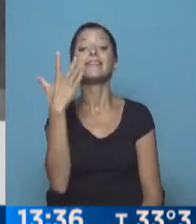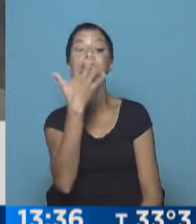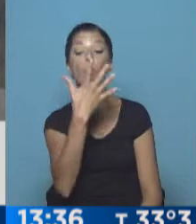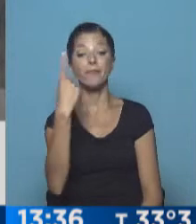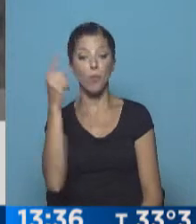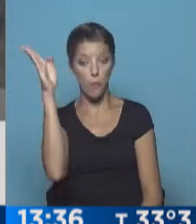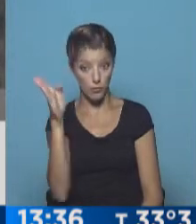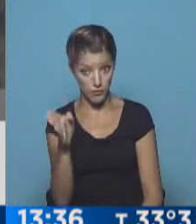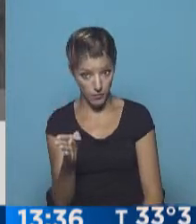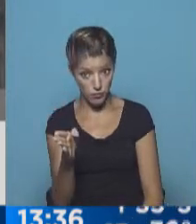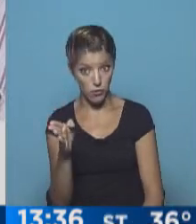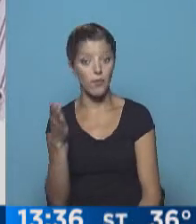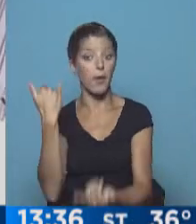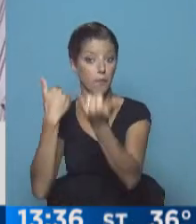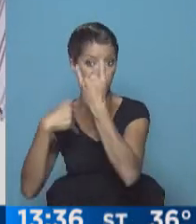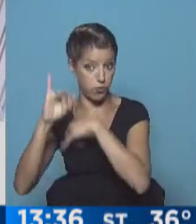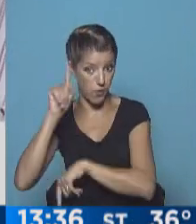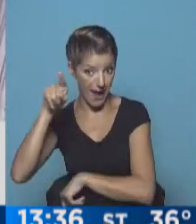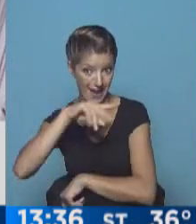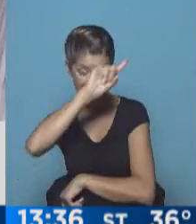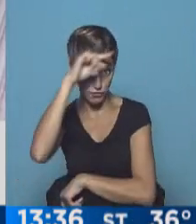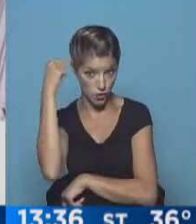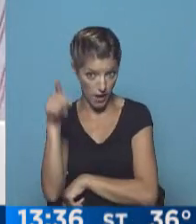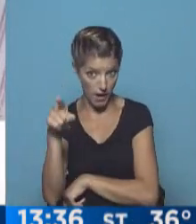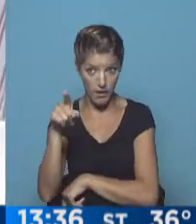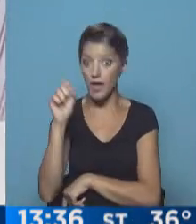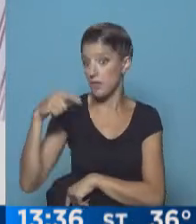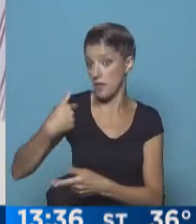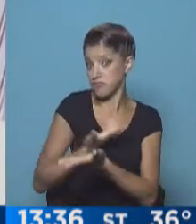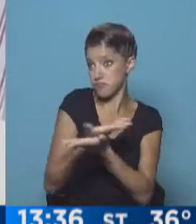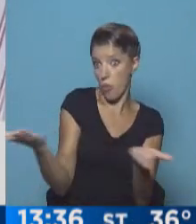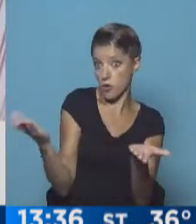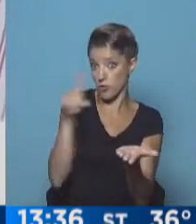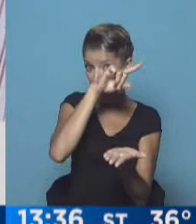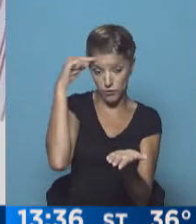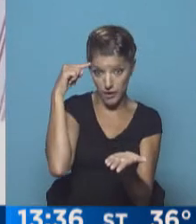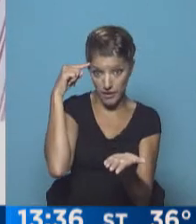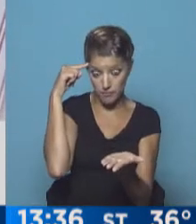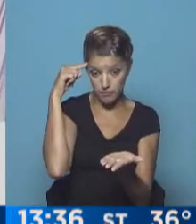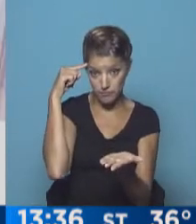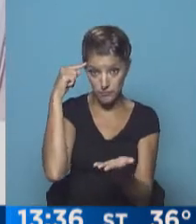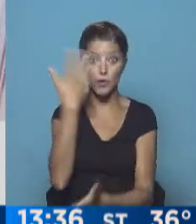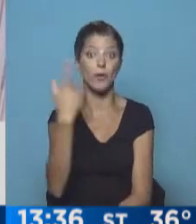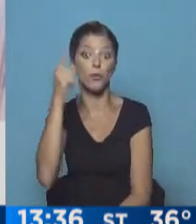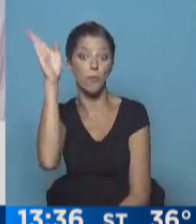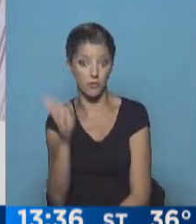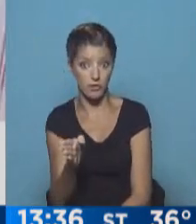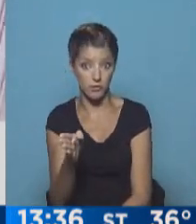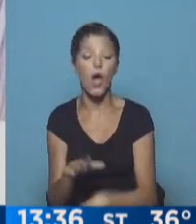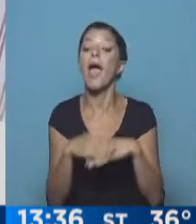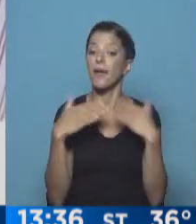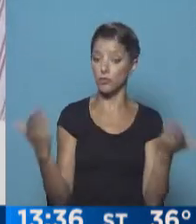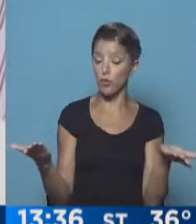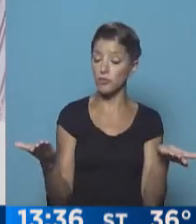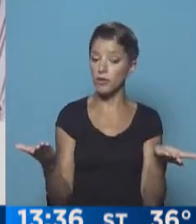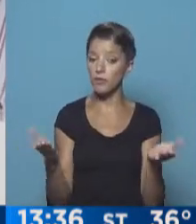de capital nacional de mayoría pública y nacional rigen las generales de la